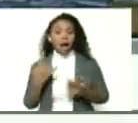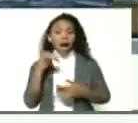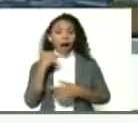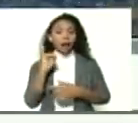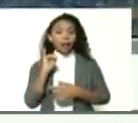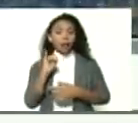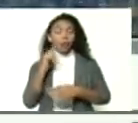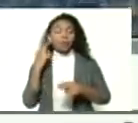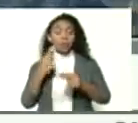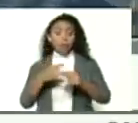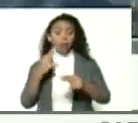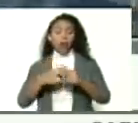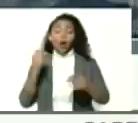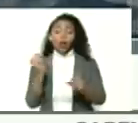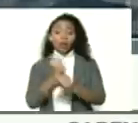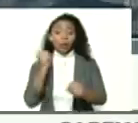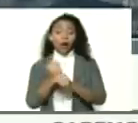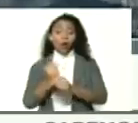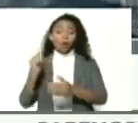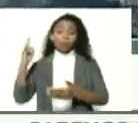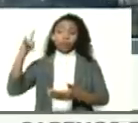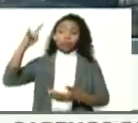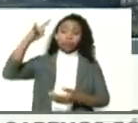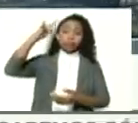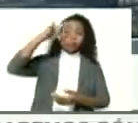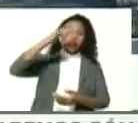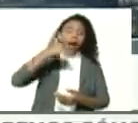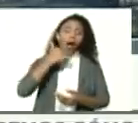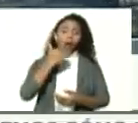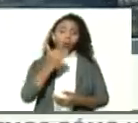riesgo en las operaciones aéreas.